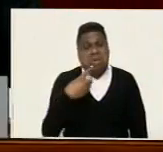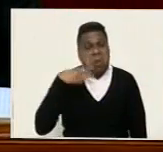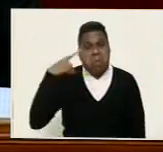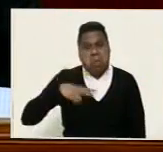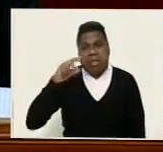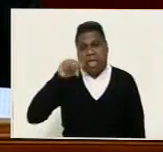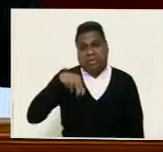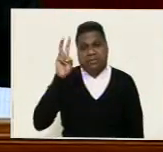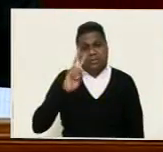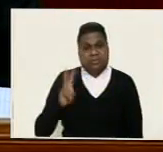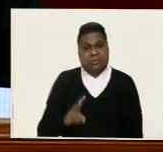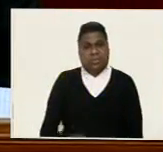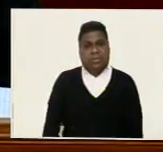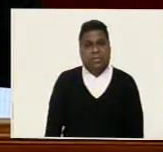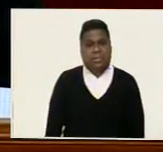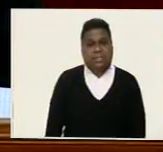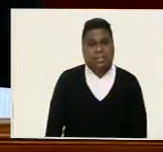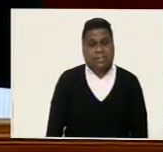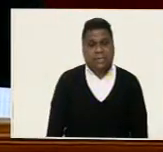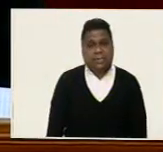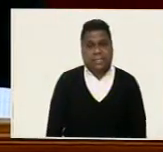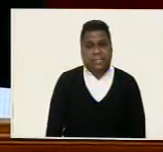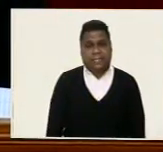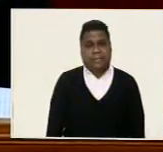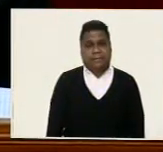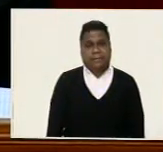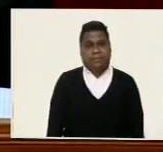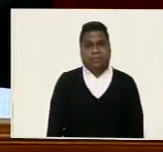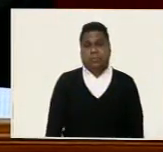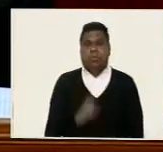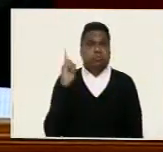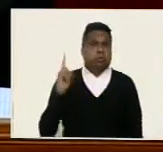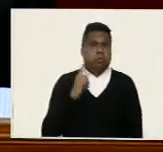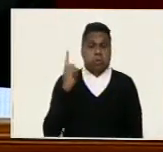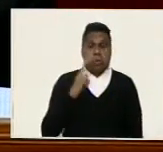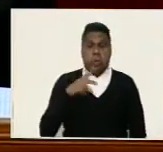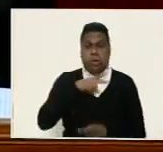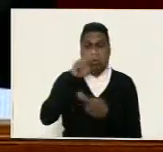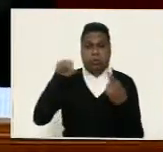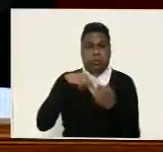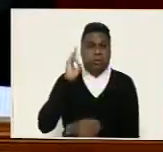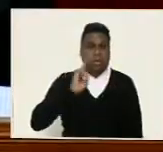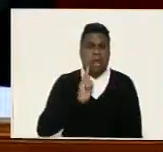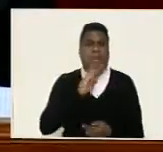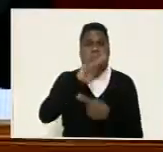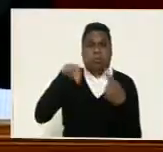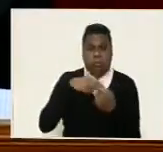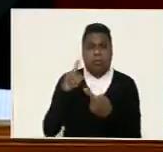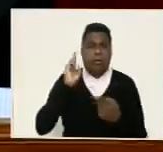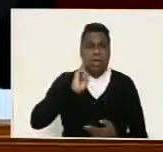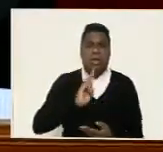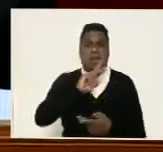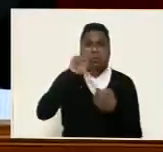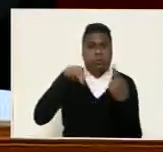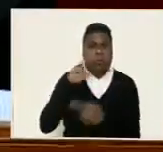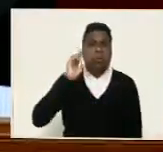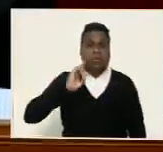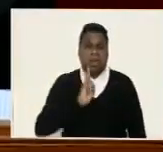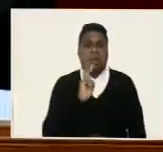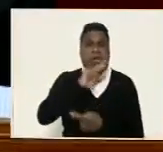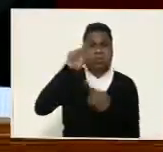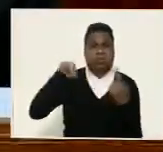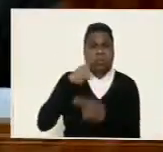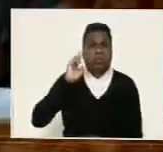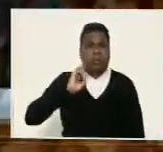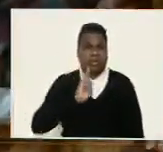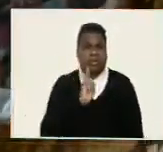país. Mientras tanto, será revolución bolivariana, revolución bolivariana, revolución bolivariana, revolución bolivariana, revolución